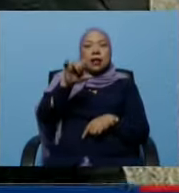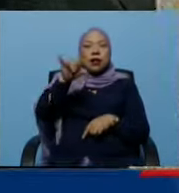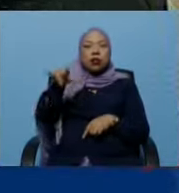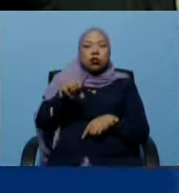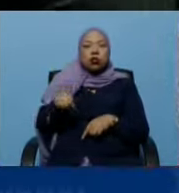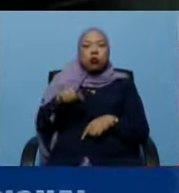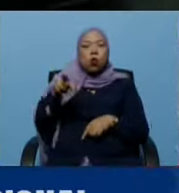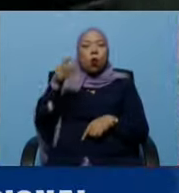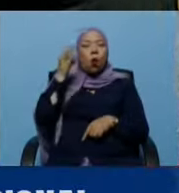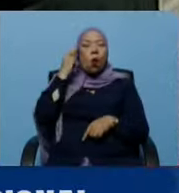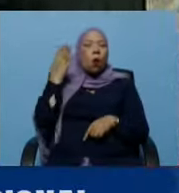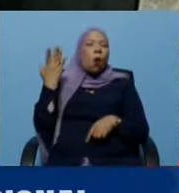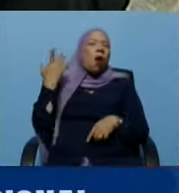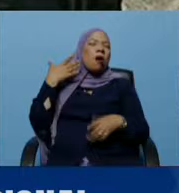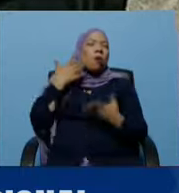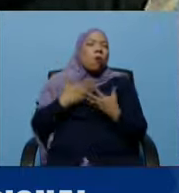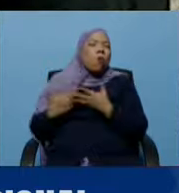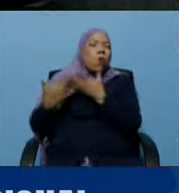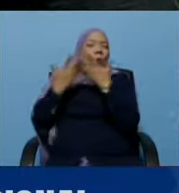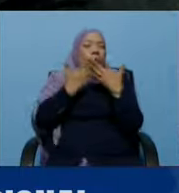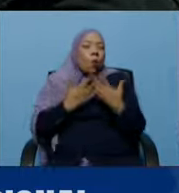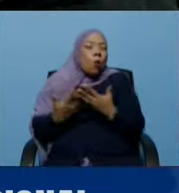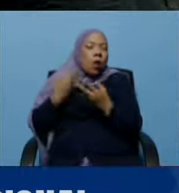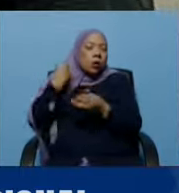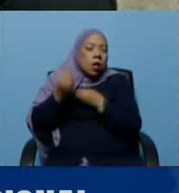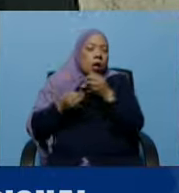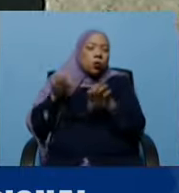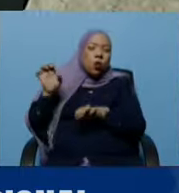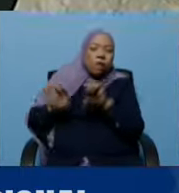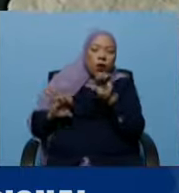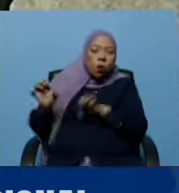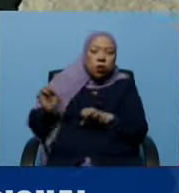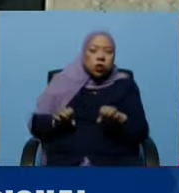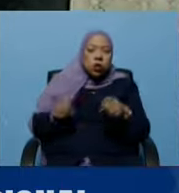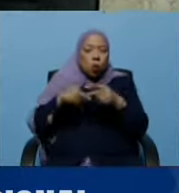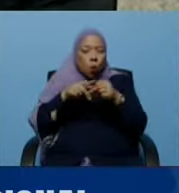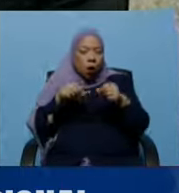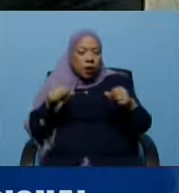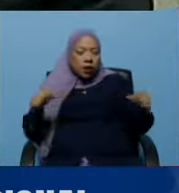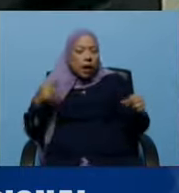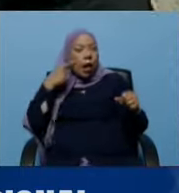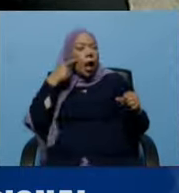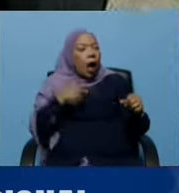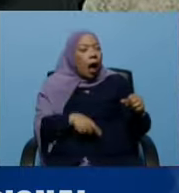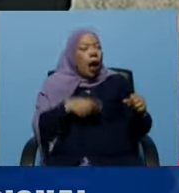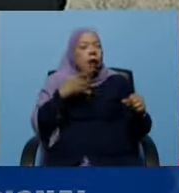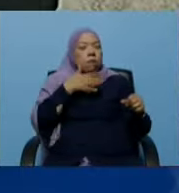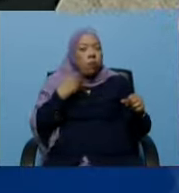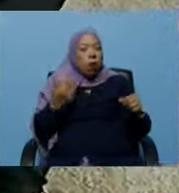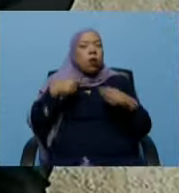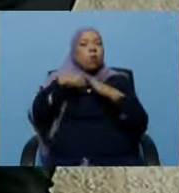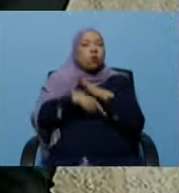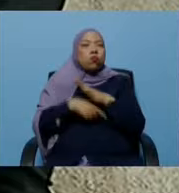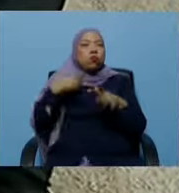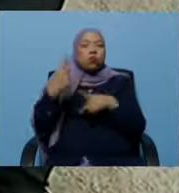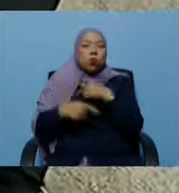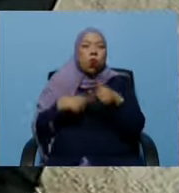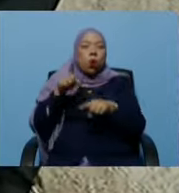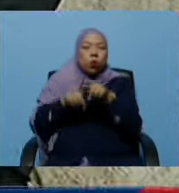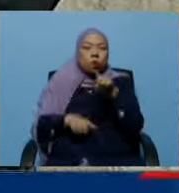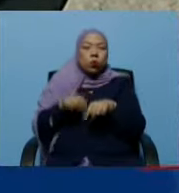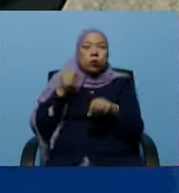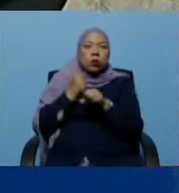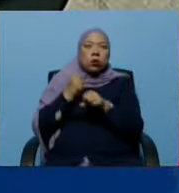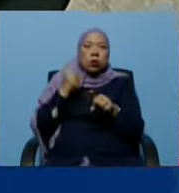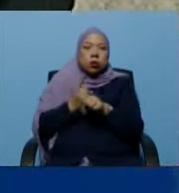que se han hecho los estudios granulométricos donde hay una alta eficiencia con un material